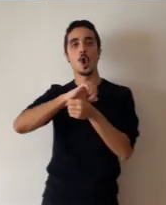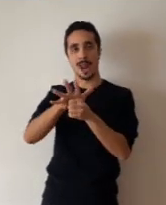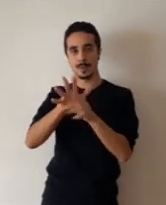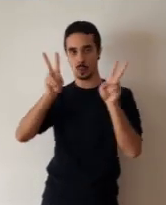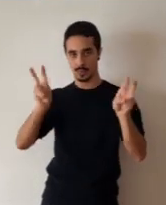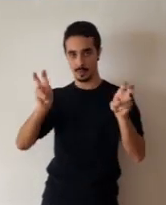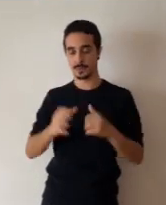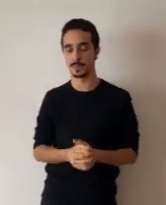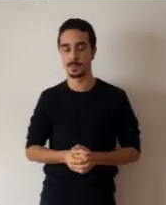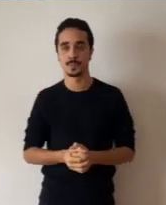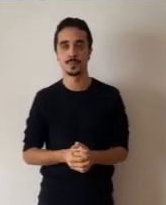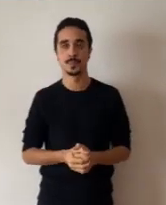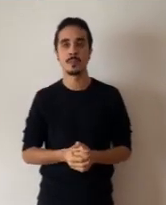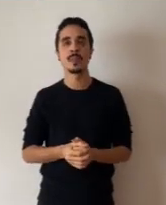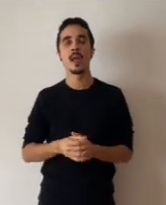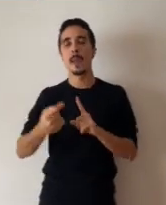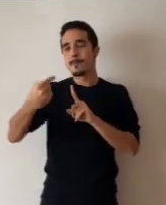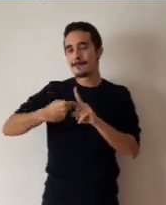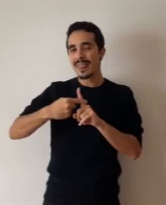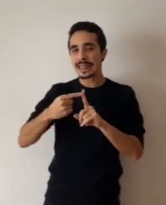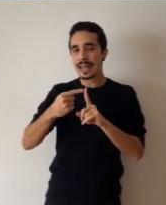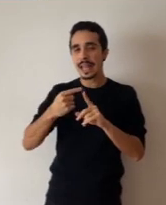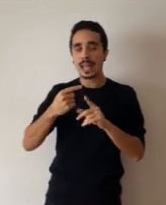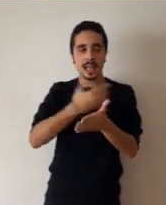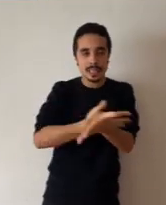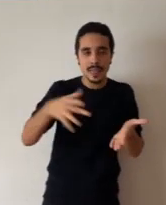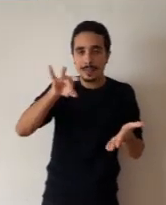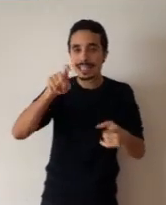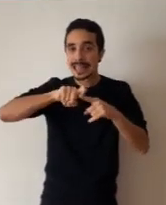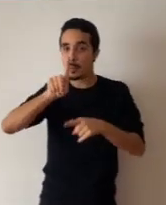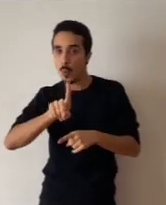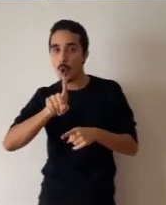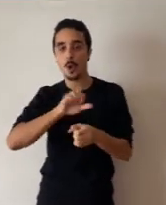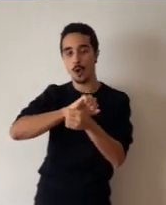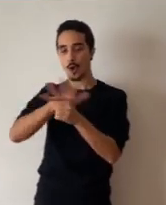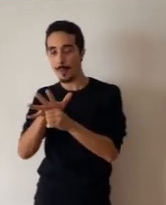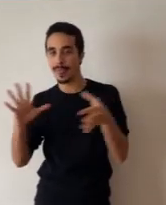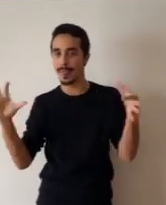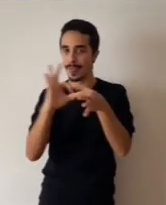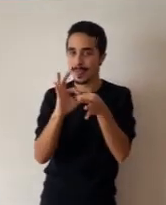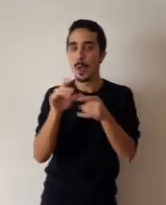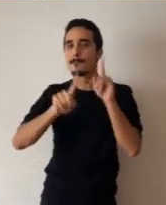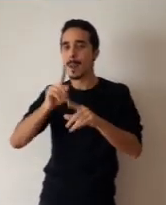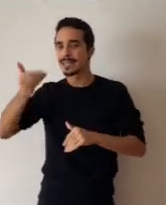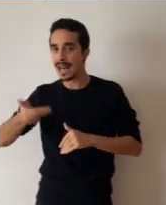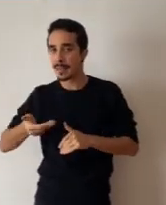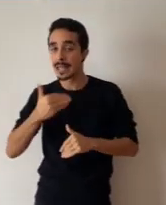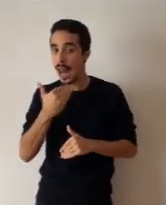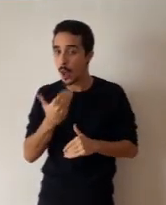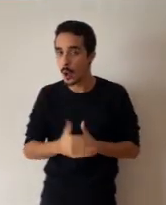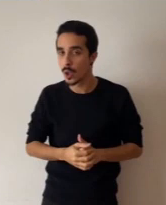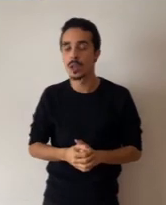Bueno, sigo con el coronavirus. ¿Algún paciente en particular con diabetes tipo 1 y COVID-19 que